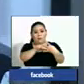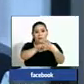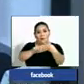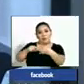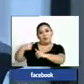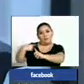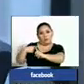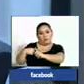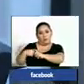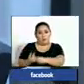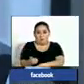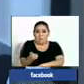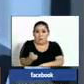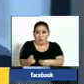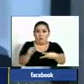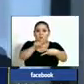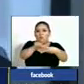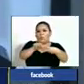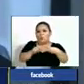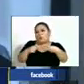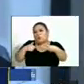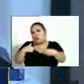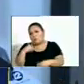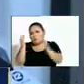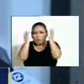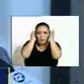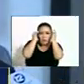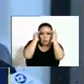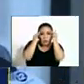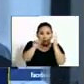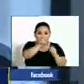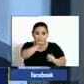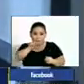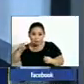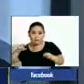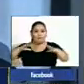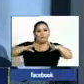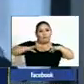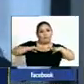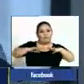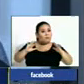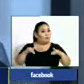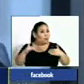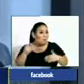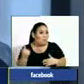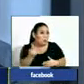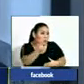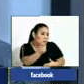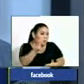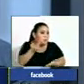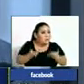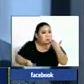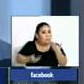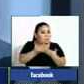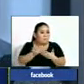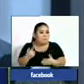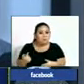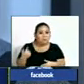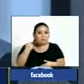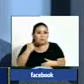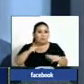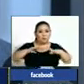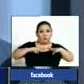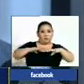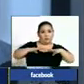Estas dos semanas, y a mí me preocupa un poco esto de las vacaciones, porque hay mucha gente que probablemente irrespete las vacaciones